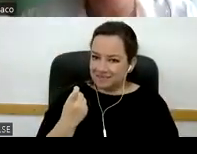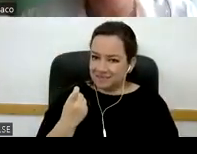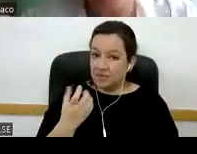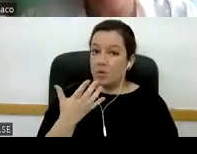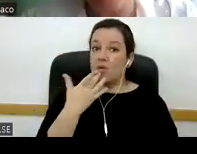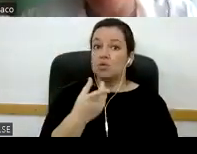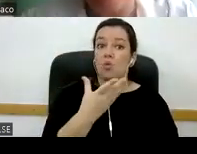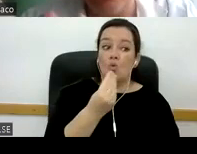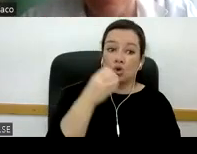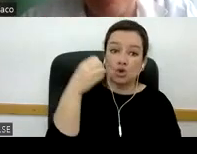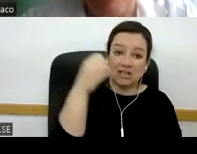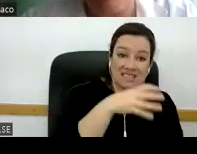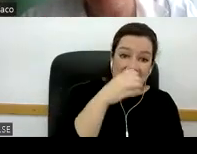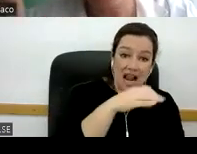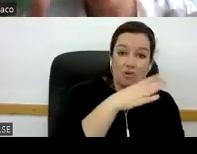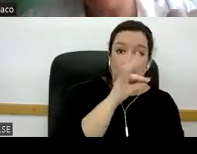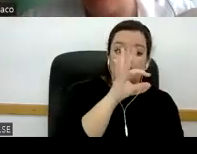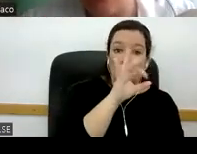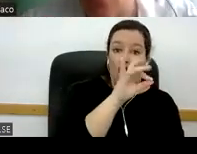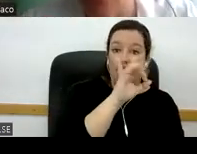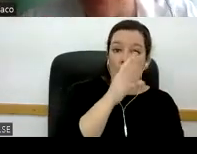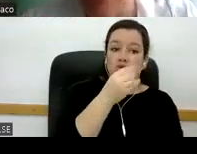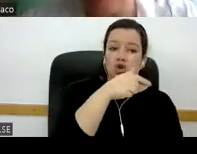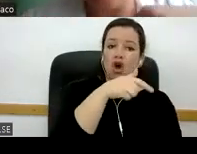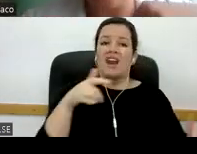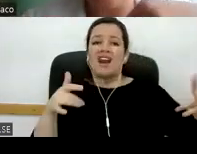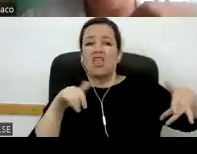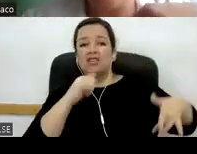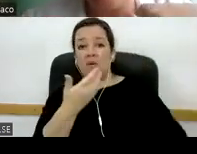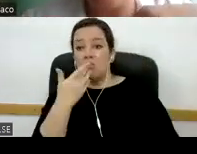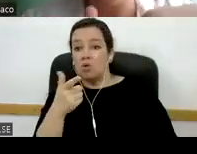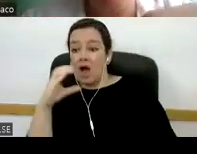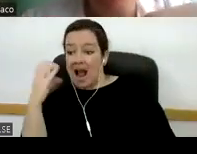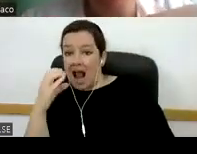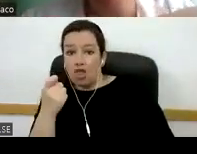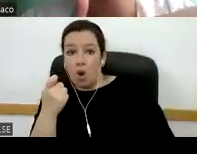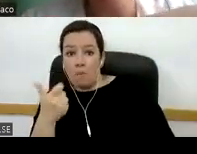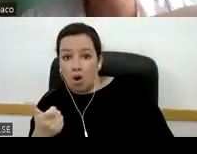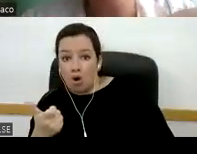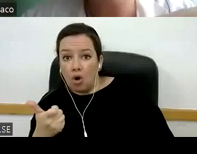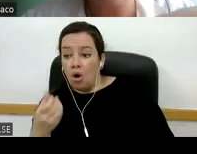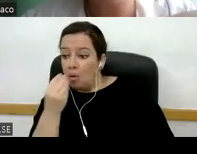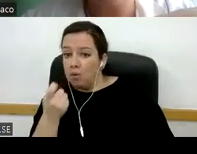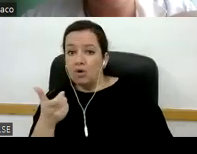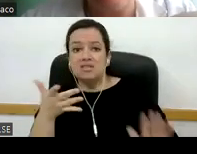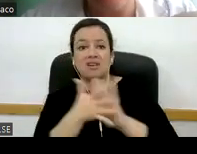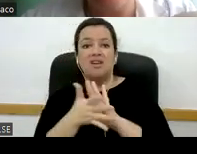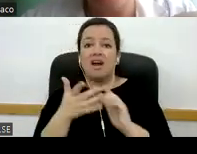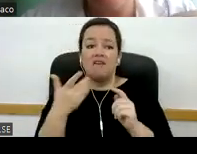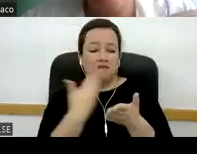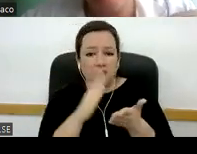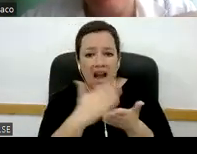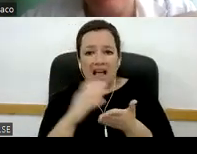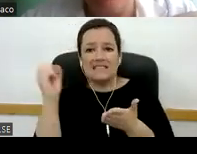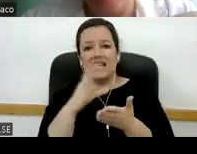exceso de consumo de sodio sobrecargaría el riñón como un déficit de consumo de calcio, magnesio y potasio, porque no conseguiríamos eliminar el